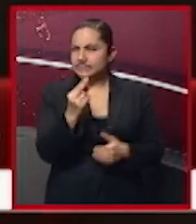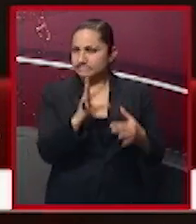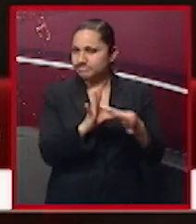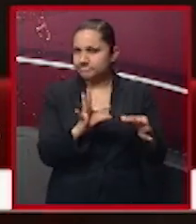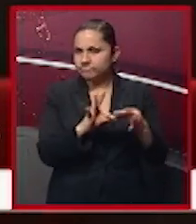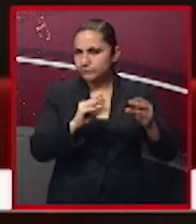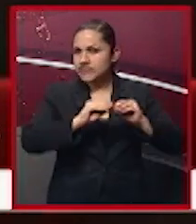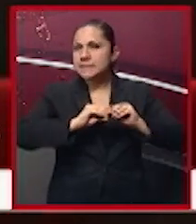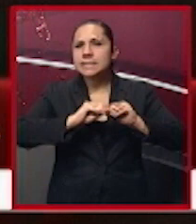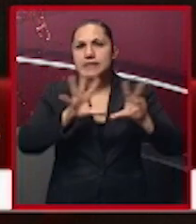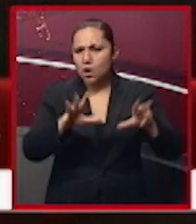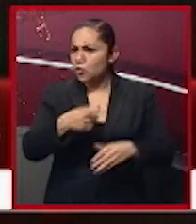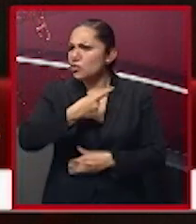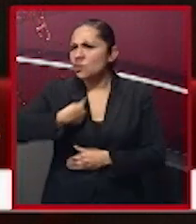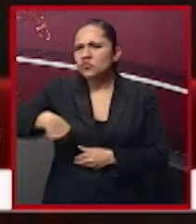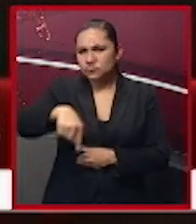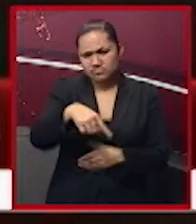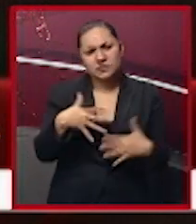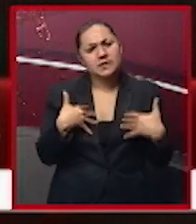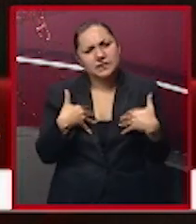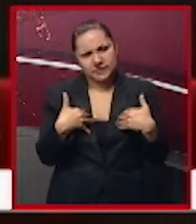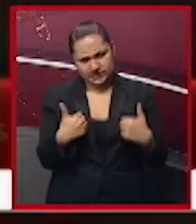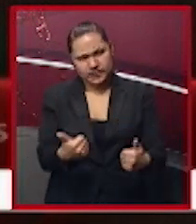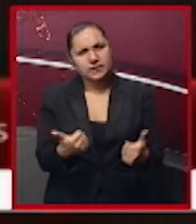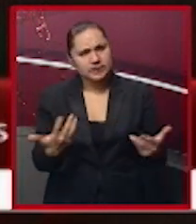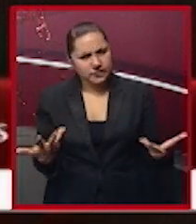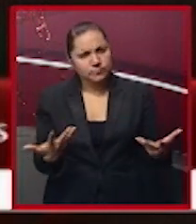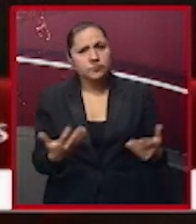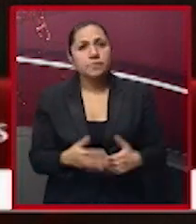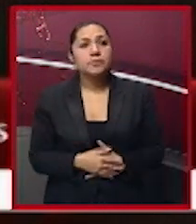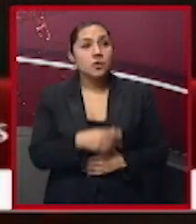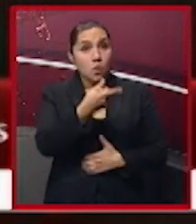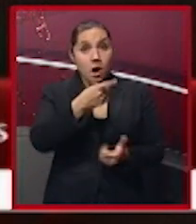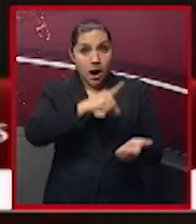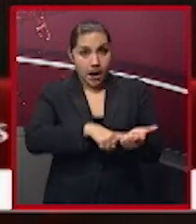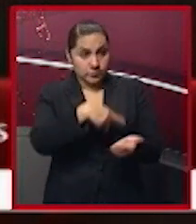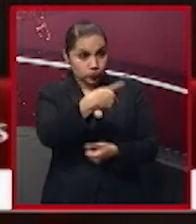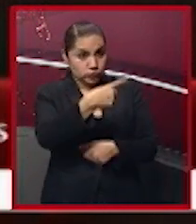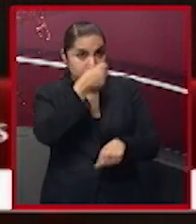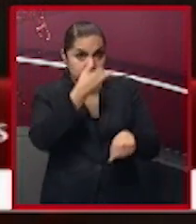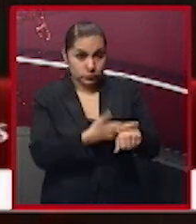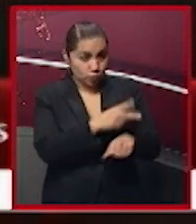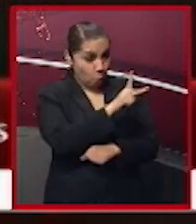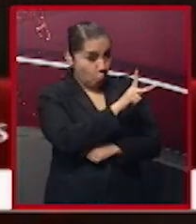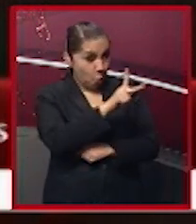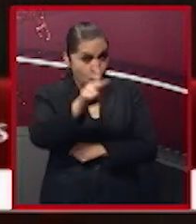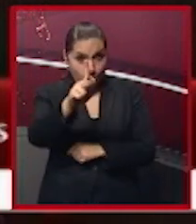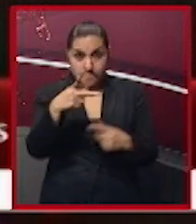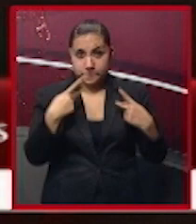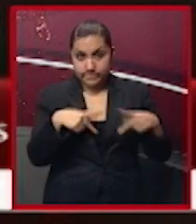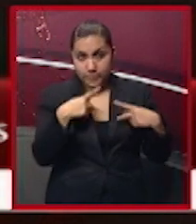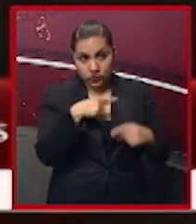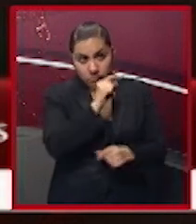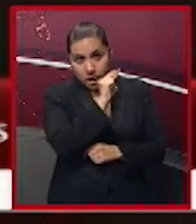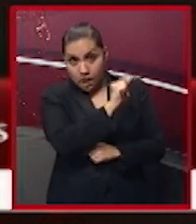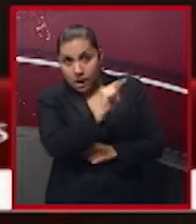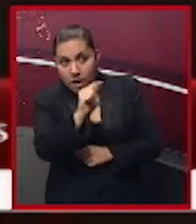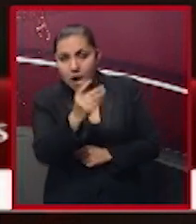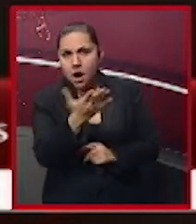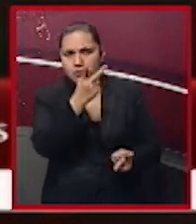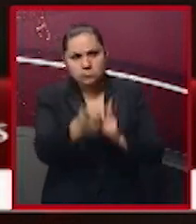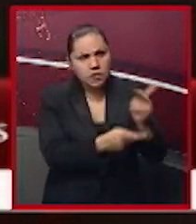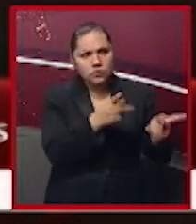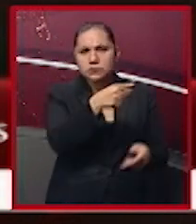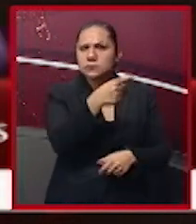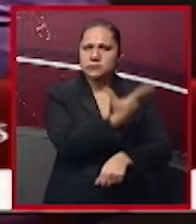que no son todos los servidores públicos de esa secretaría a los que se les debe de cuestionar